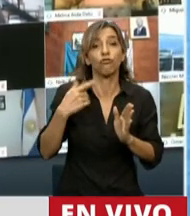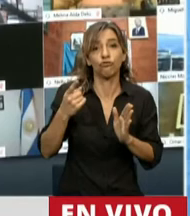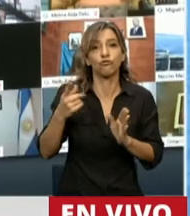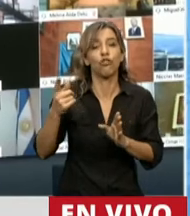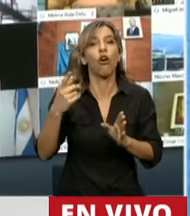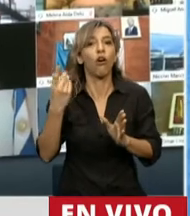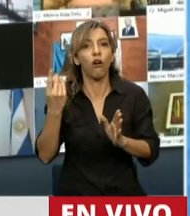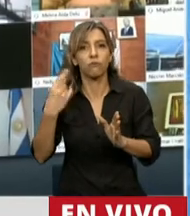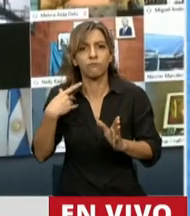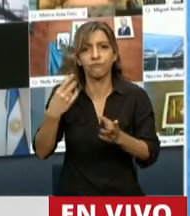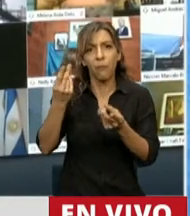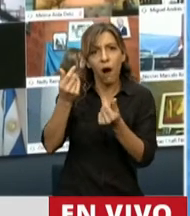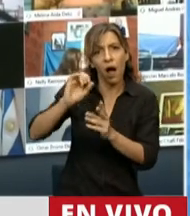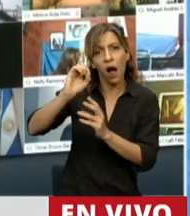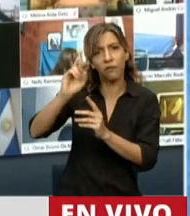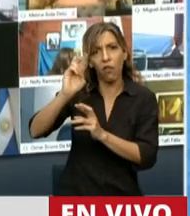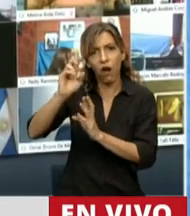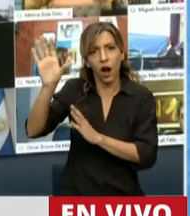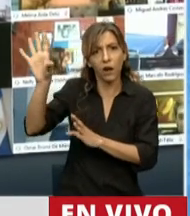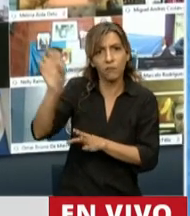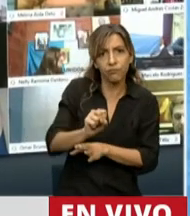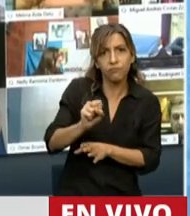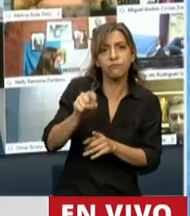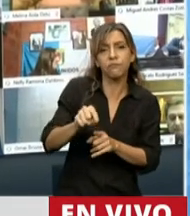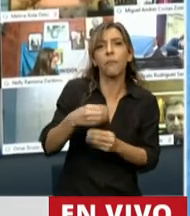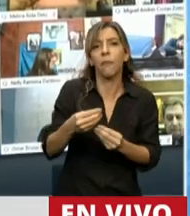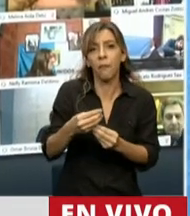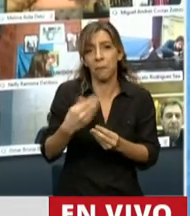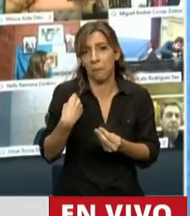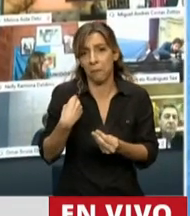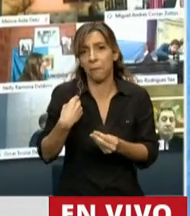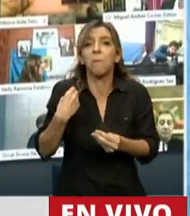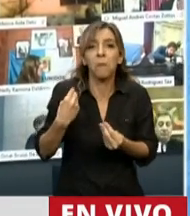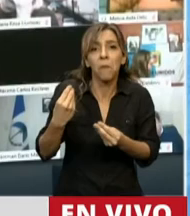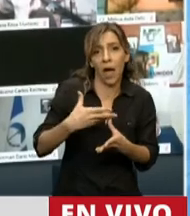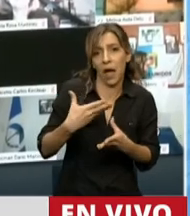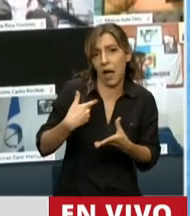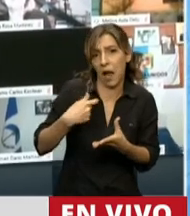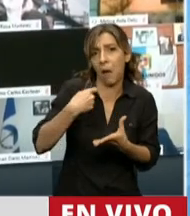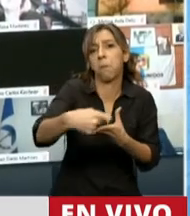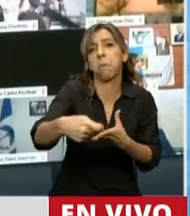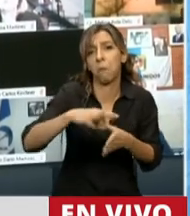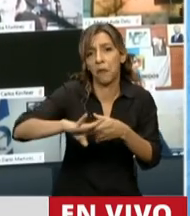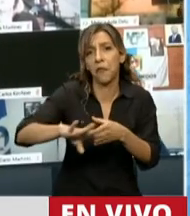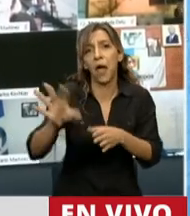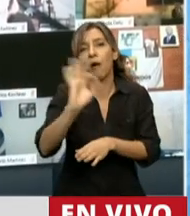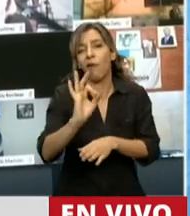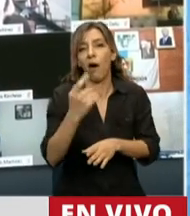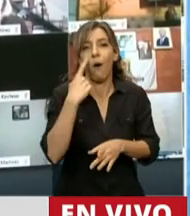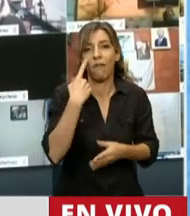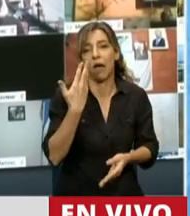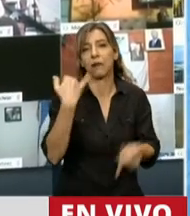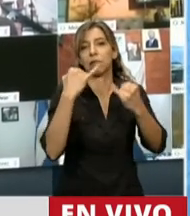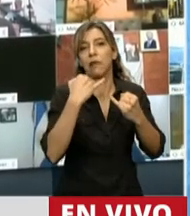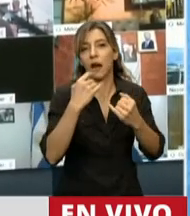país desde el exterior tenía su origen en colocaciones de deuda y capitales especulativos.